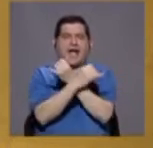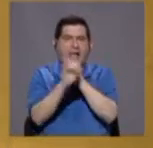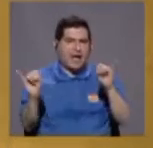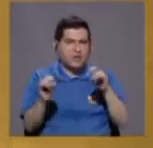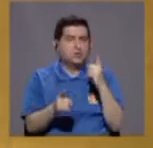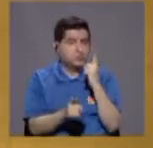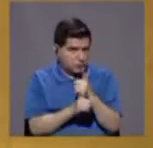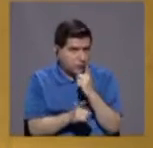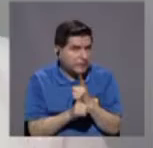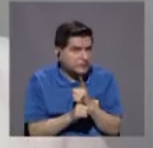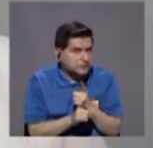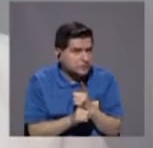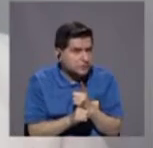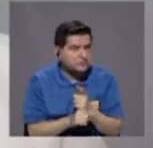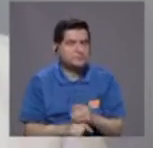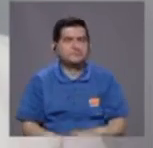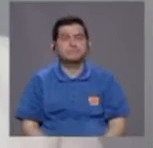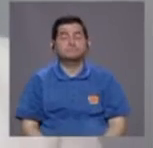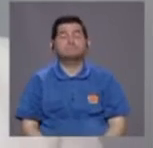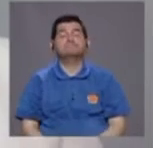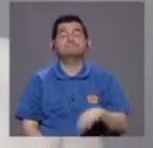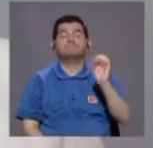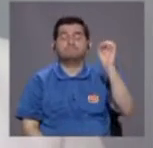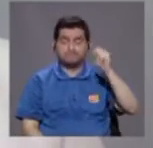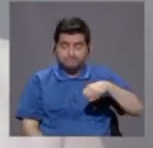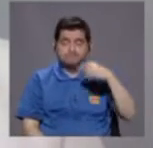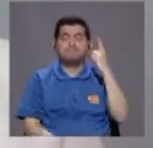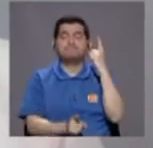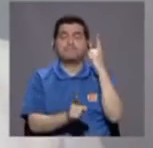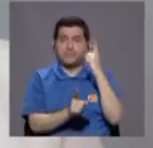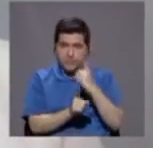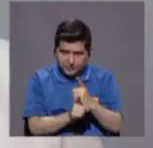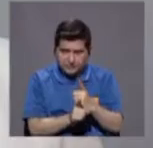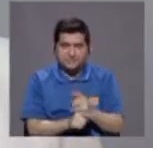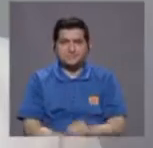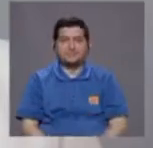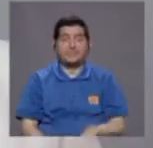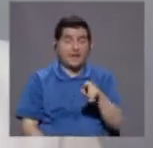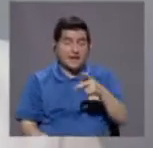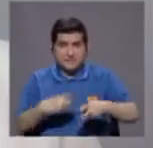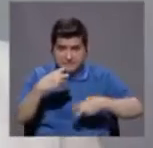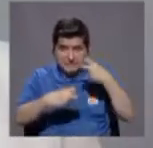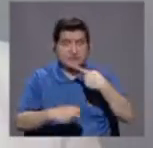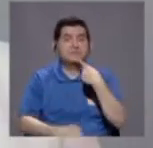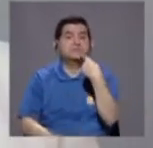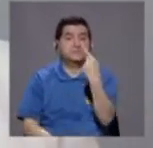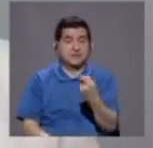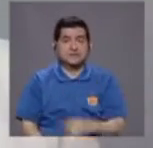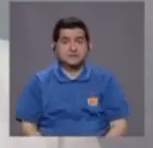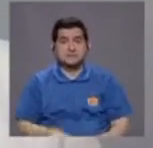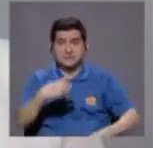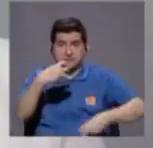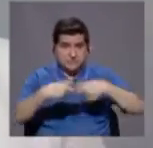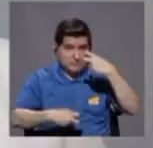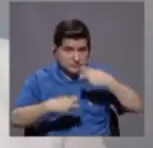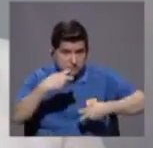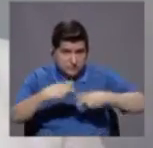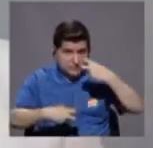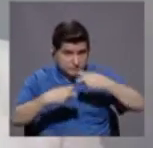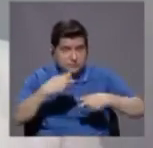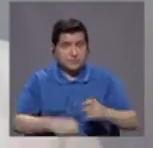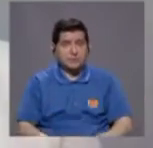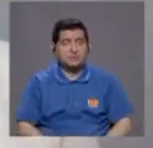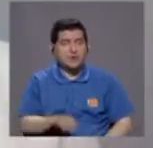equivoco, don Iván? Efectivamente, don Juan, este conflicto que usted menciona es un conflicto que